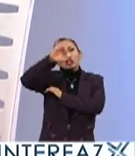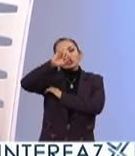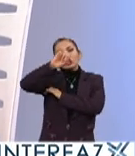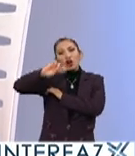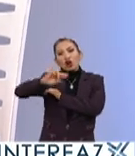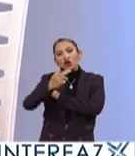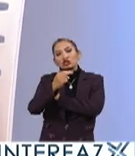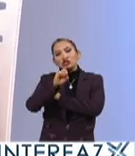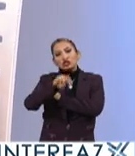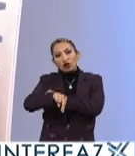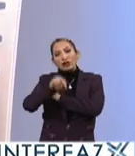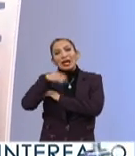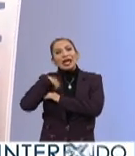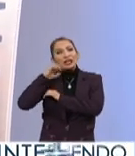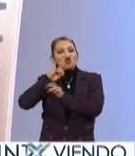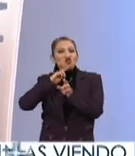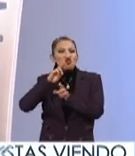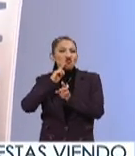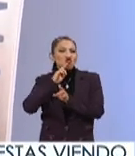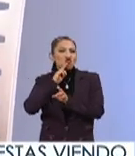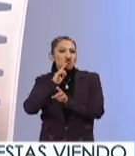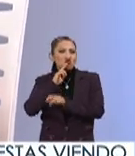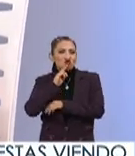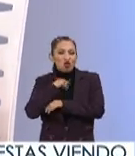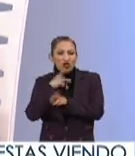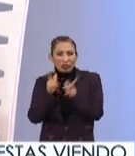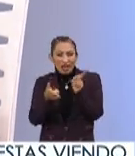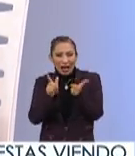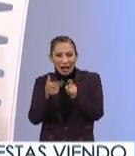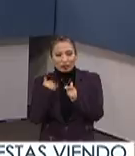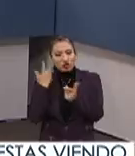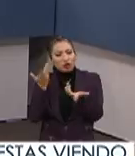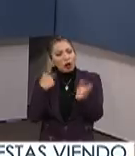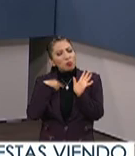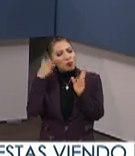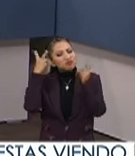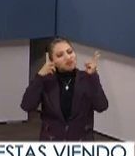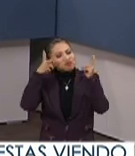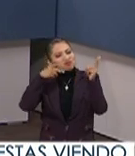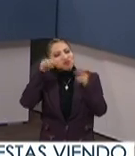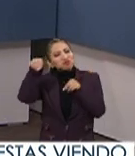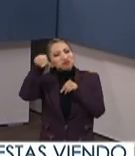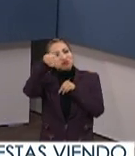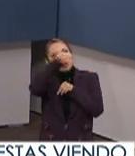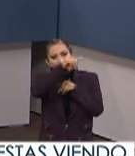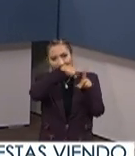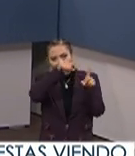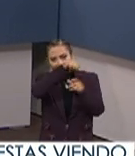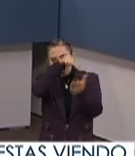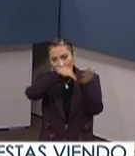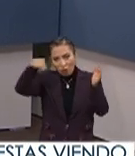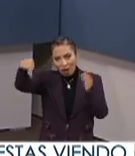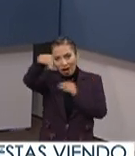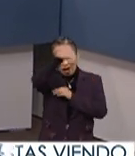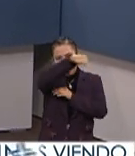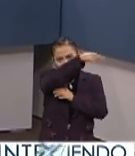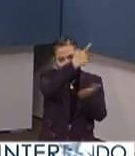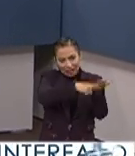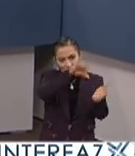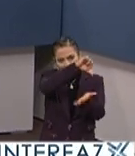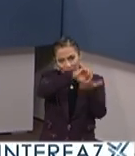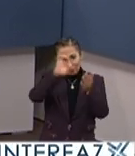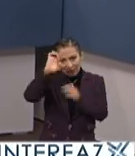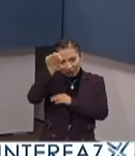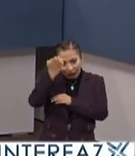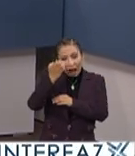de NASA en Houston. Esta vez pues dividimos el recorrido que hicimos por varias de las instalaciones del Centro